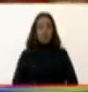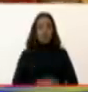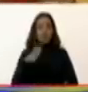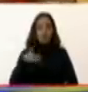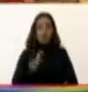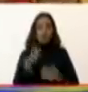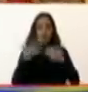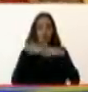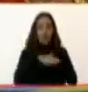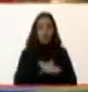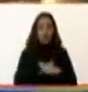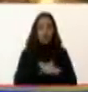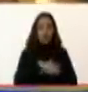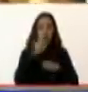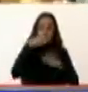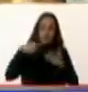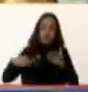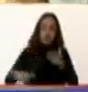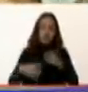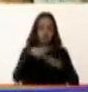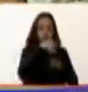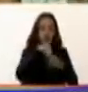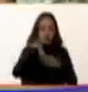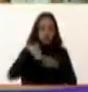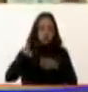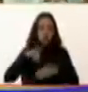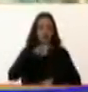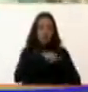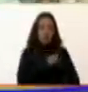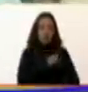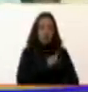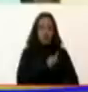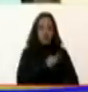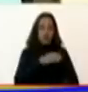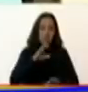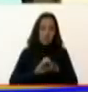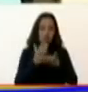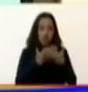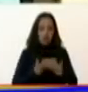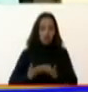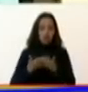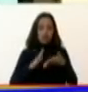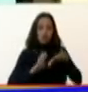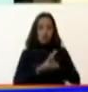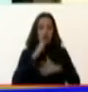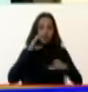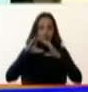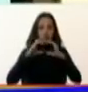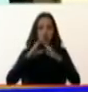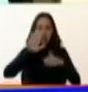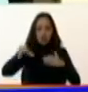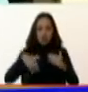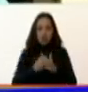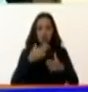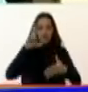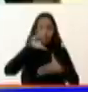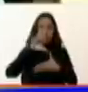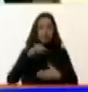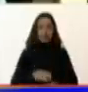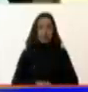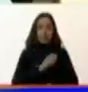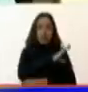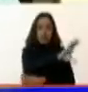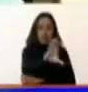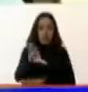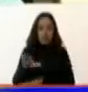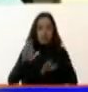integrar universidades y centros de estudios y creación a nivel de comunicación de toda América Latina, el Caribe